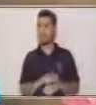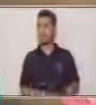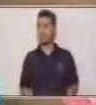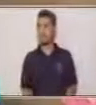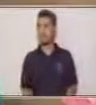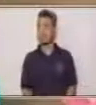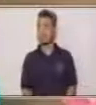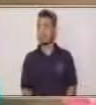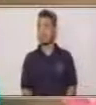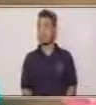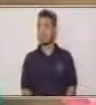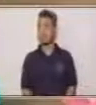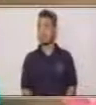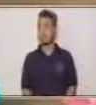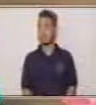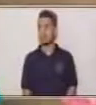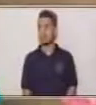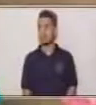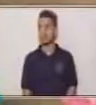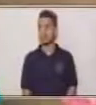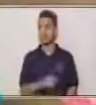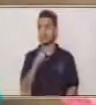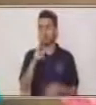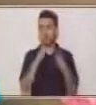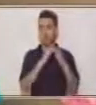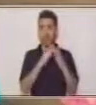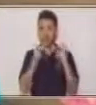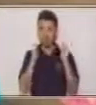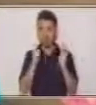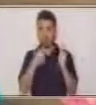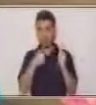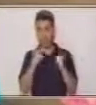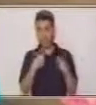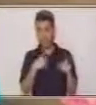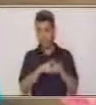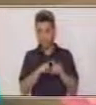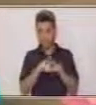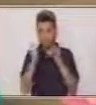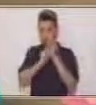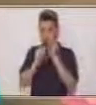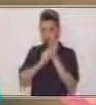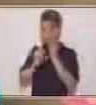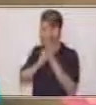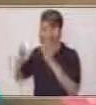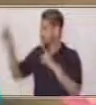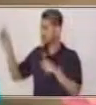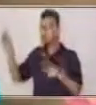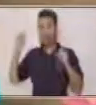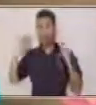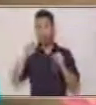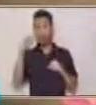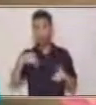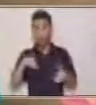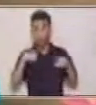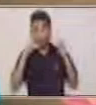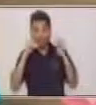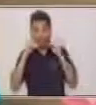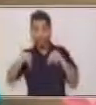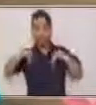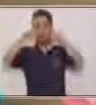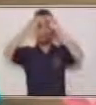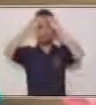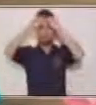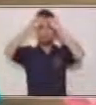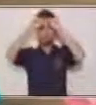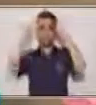la menor duda de que estás elaborando conmigo estas operaciones para que los conocimientos queden mucho